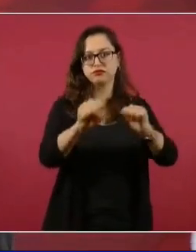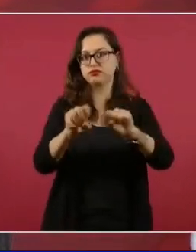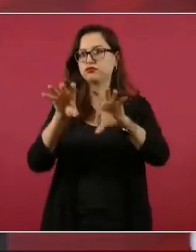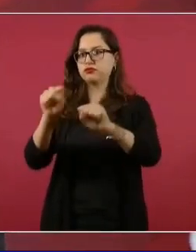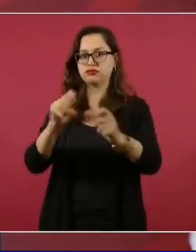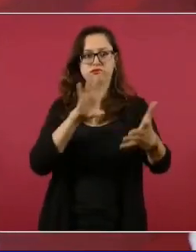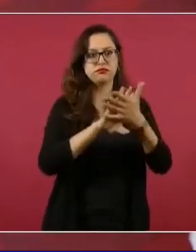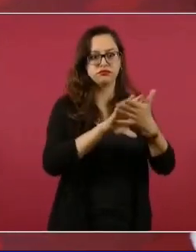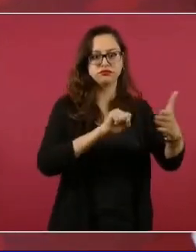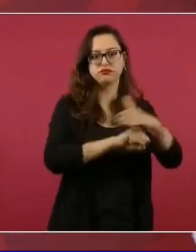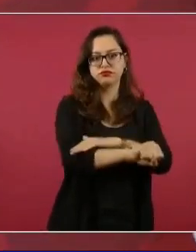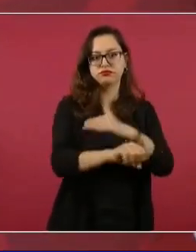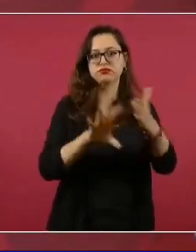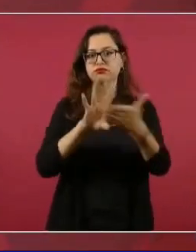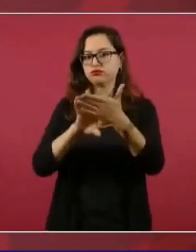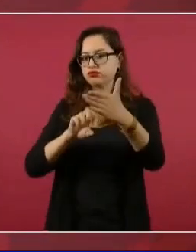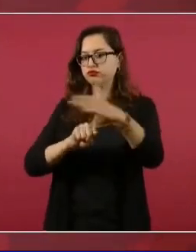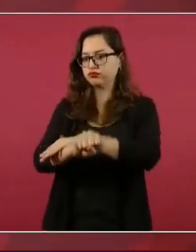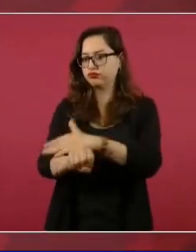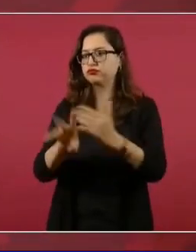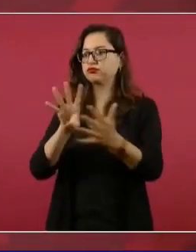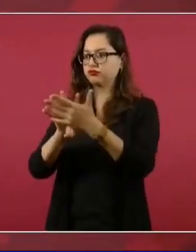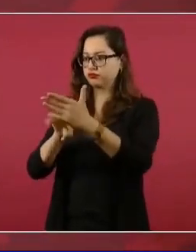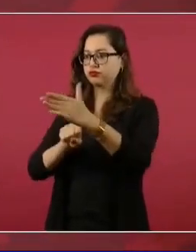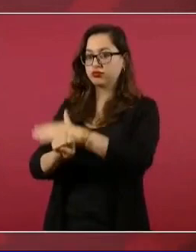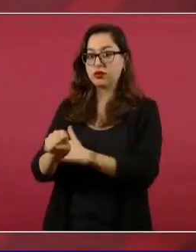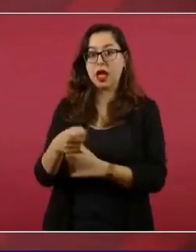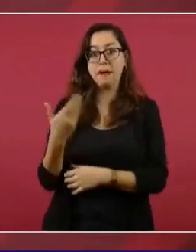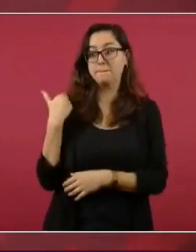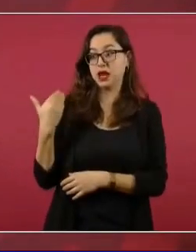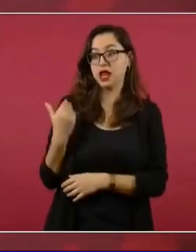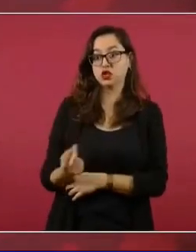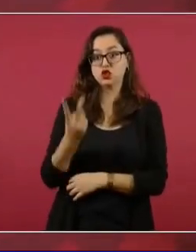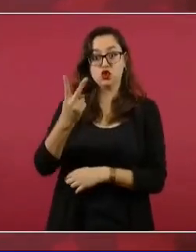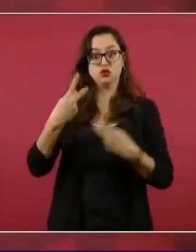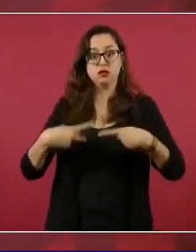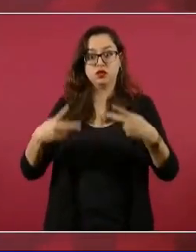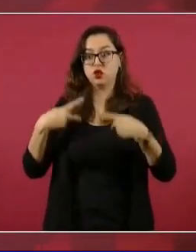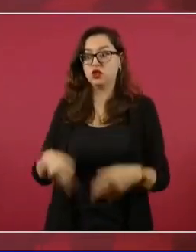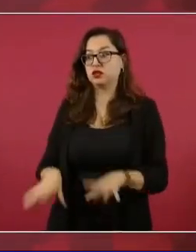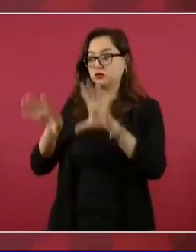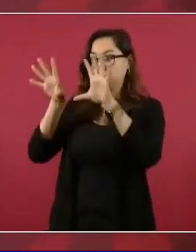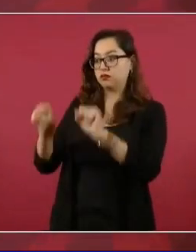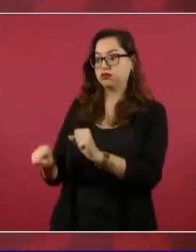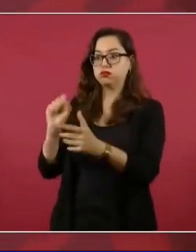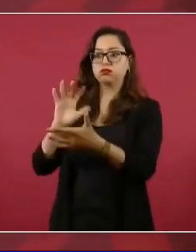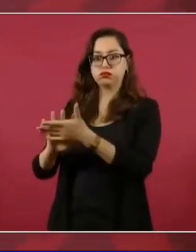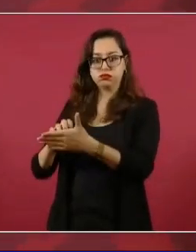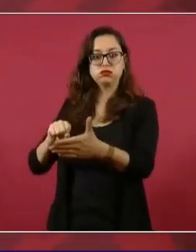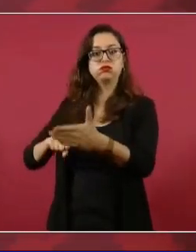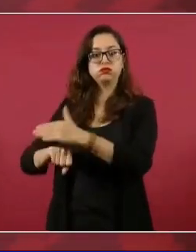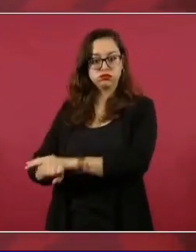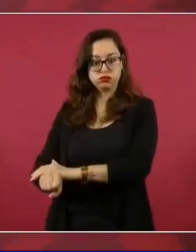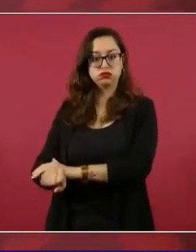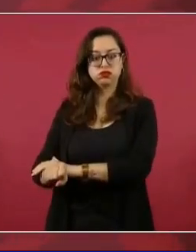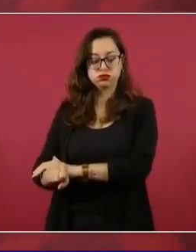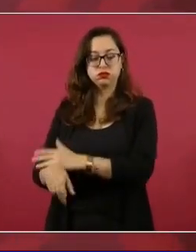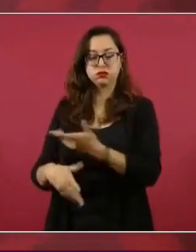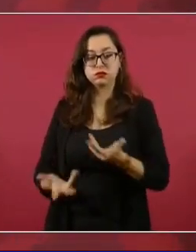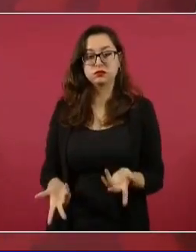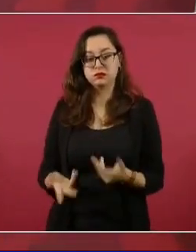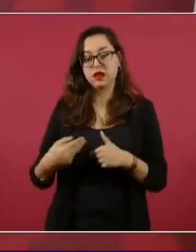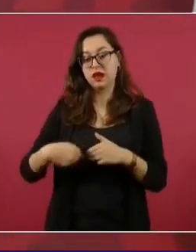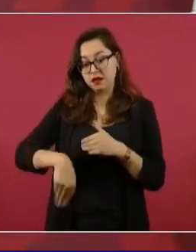pero ellos sí tenían órdenes de aprehensión de tiempo atrás. Y sigue